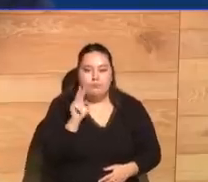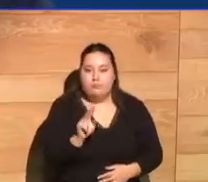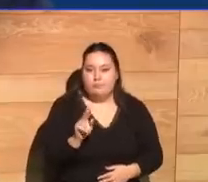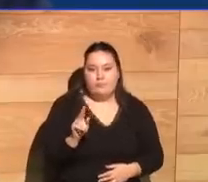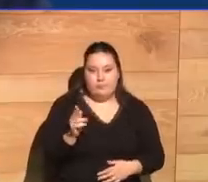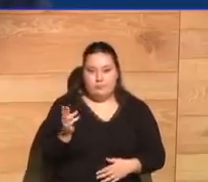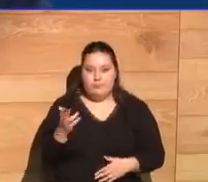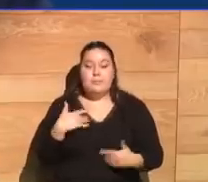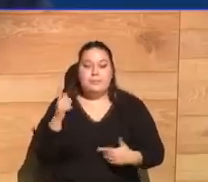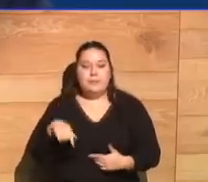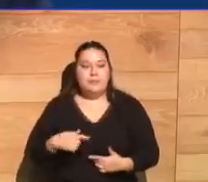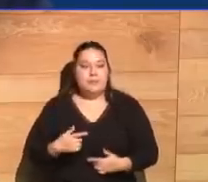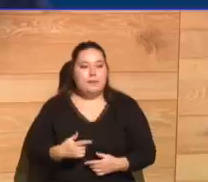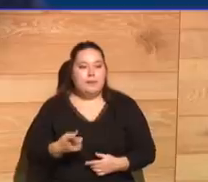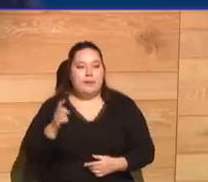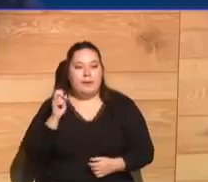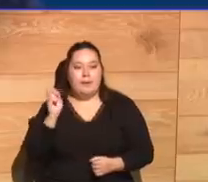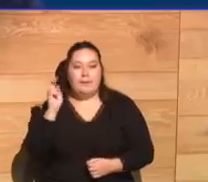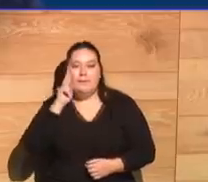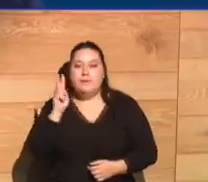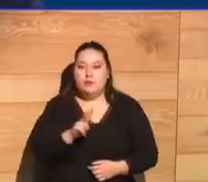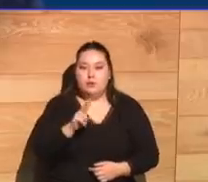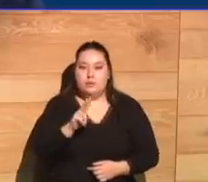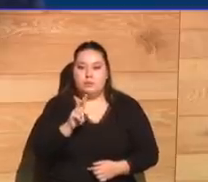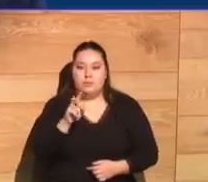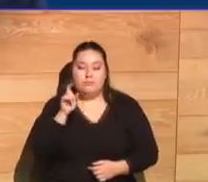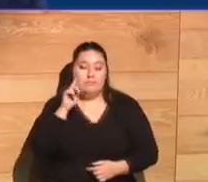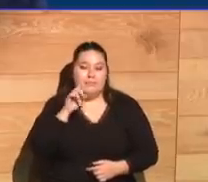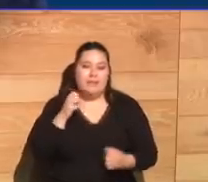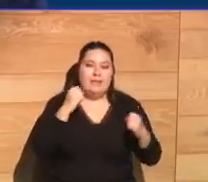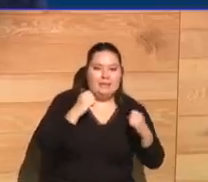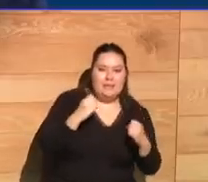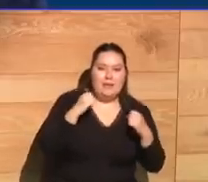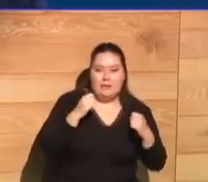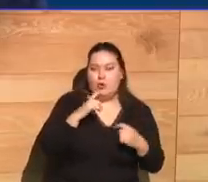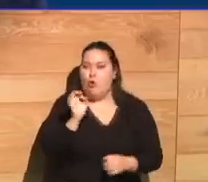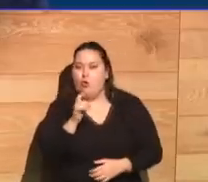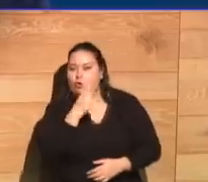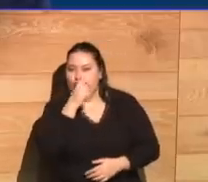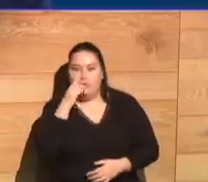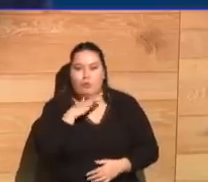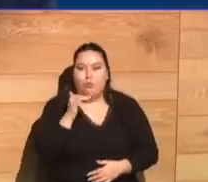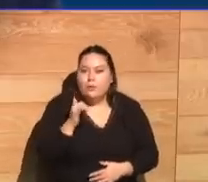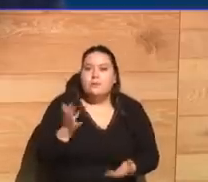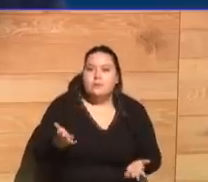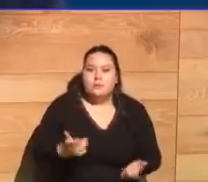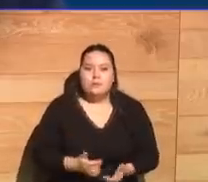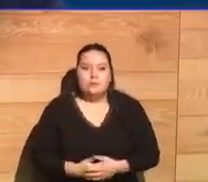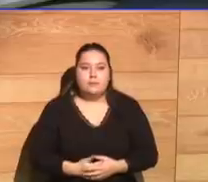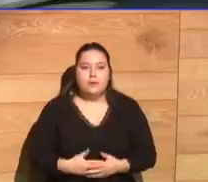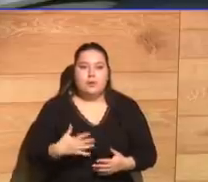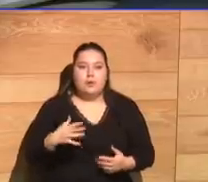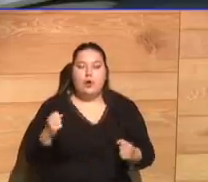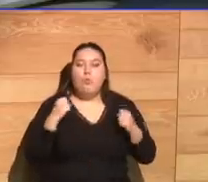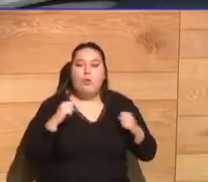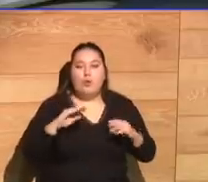miradita que tiene y luego ¿Pero la visión de rayos X o la intensidad? La intensidad. Y luego, o sea, los ojos azules. Esos ojos que dicen... Los superpoderes de